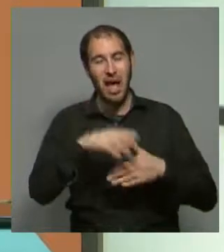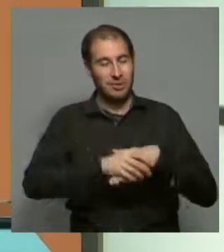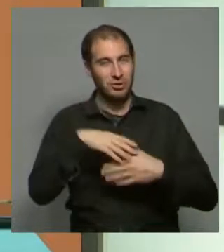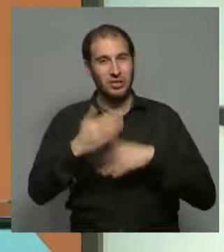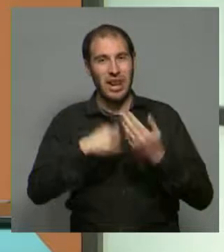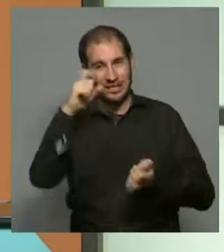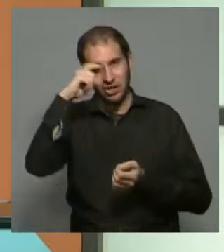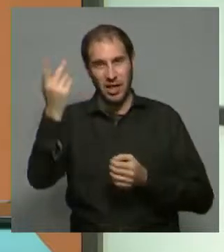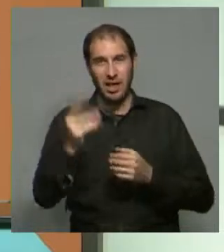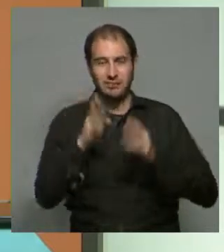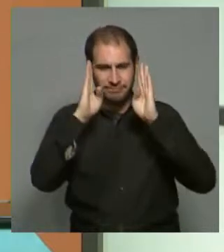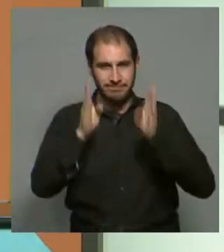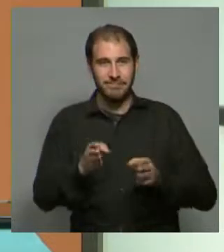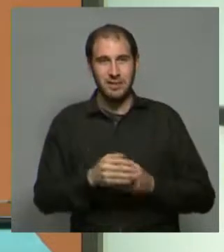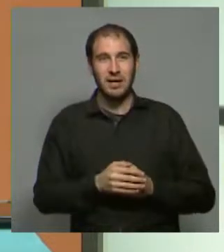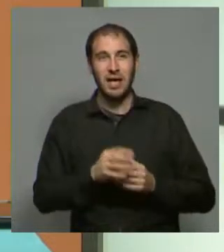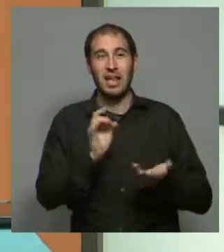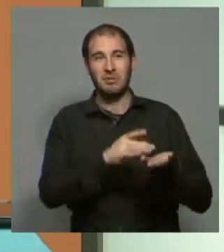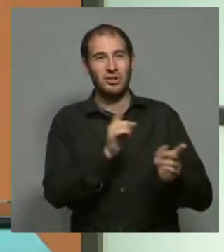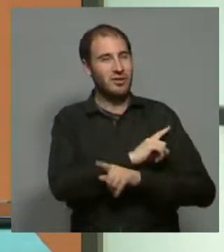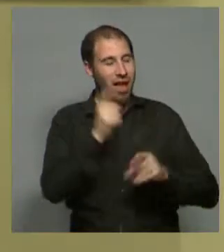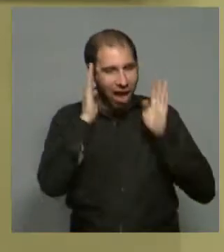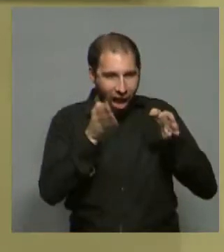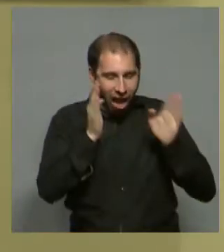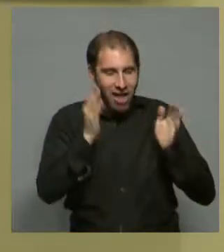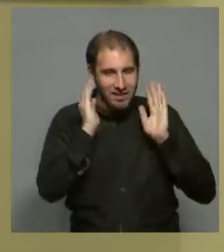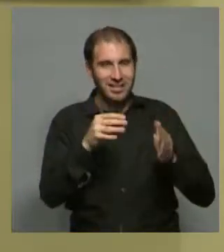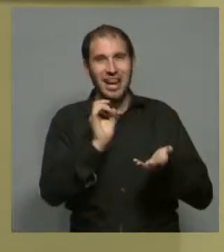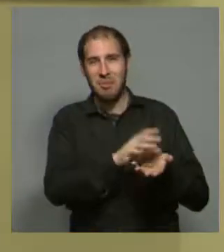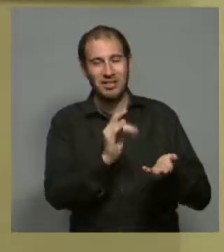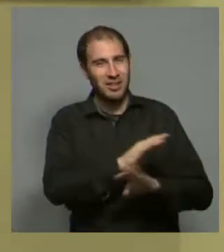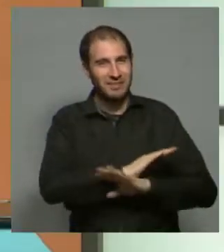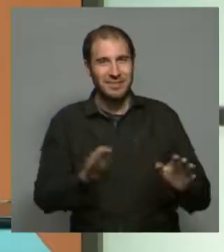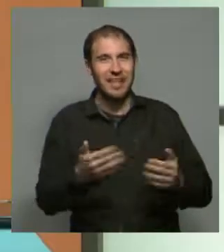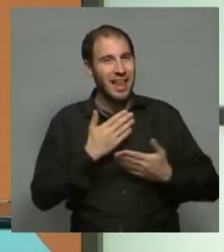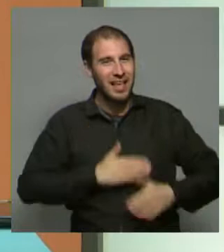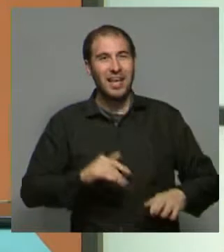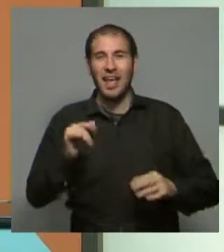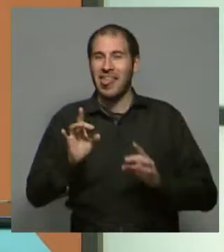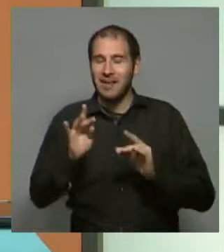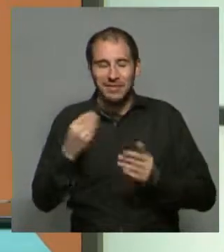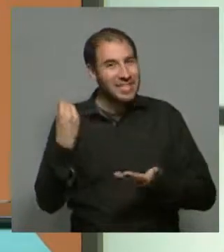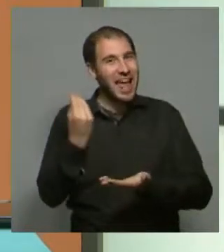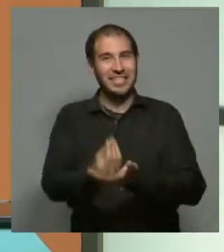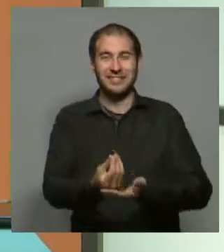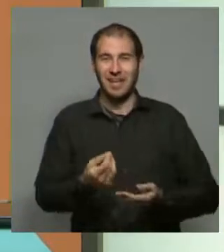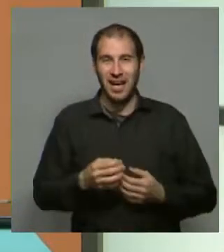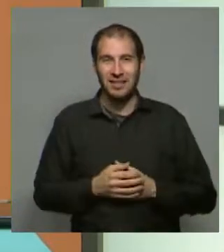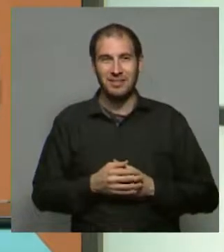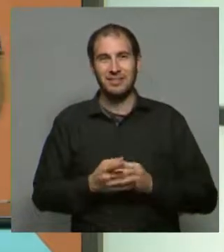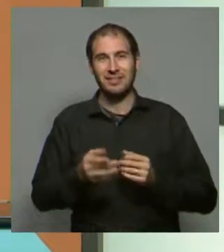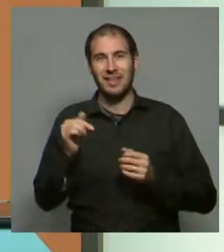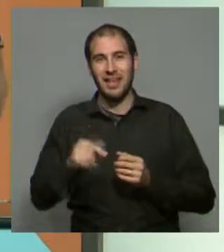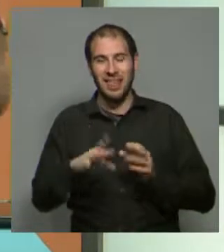amistosos internacionales, ya pensando, ya no hay más eliminatorias. Uno tiene la cabeza tan puesta en las eliminatorias. Nos costó tanto clasificar que realmente